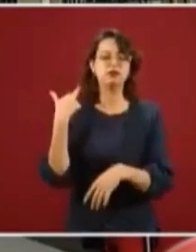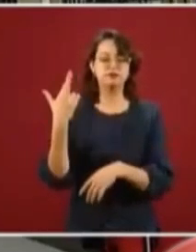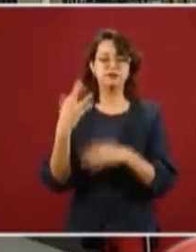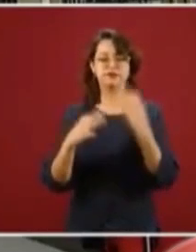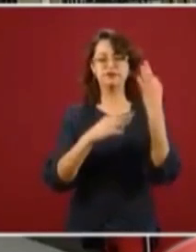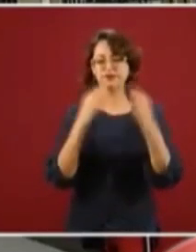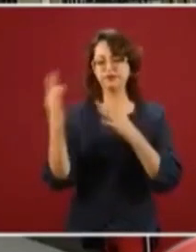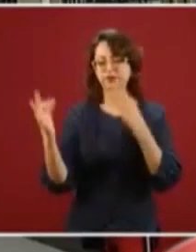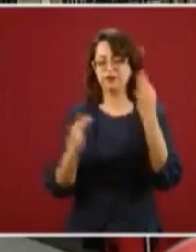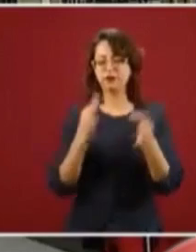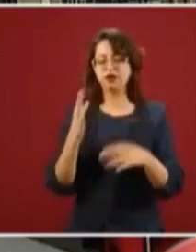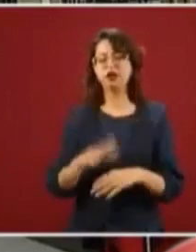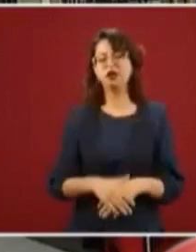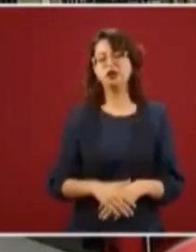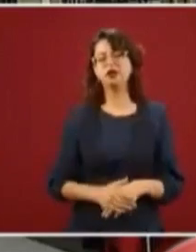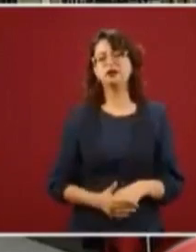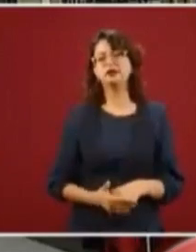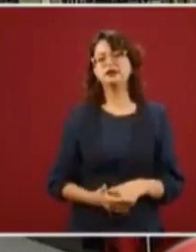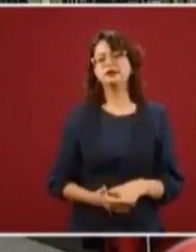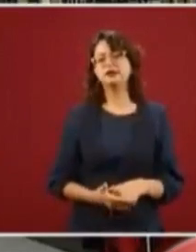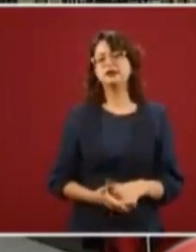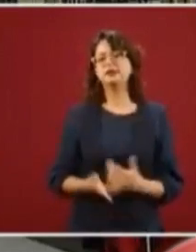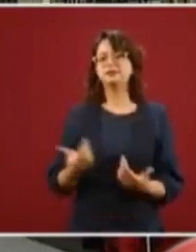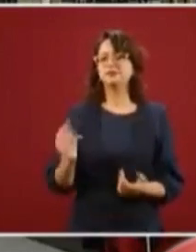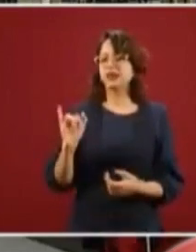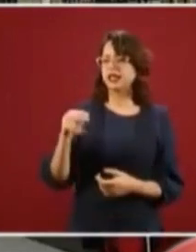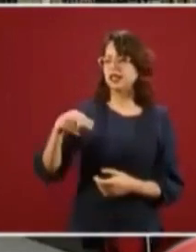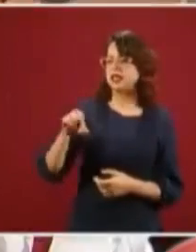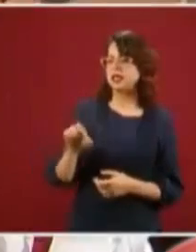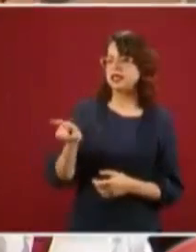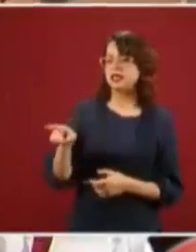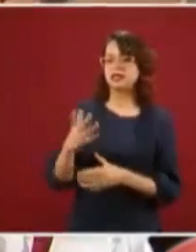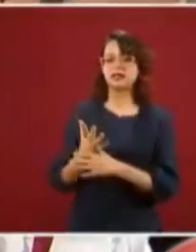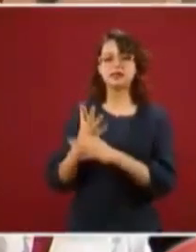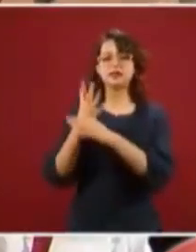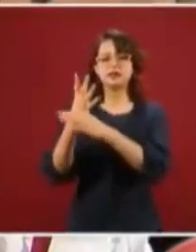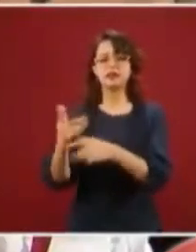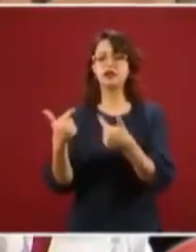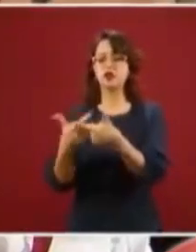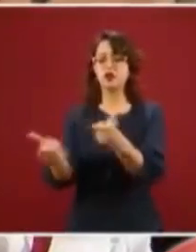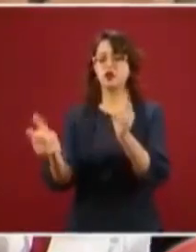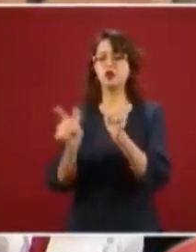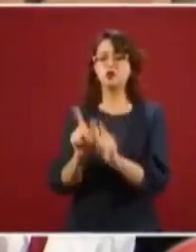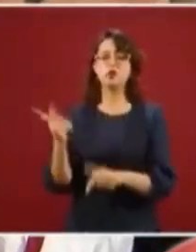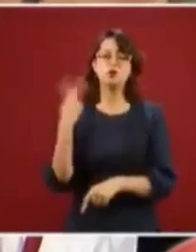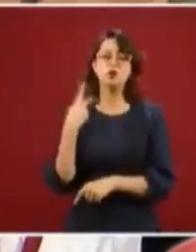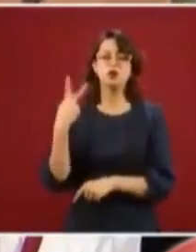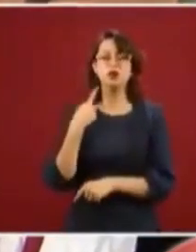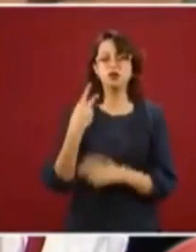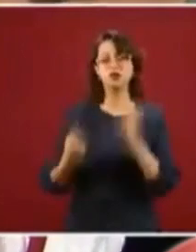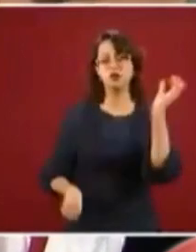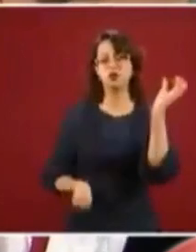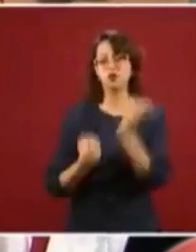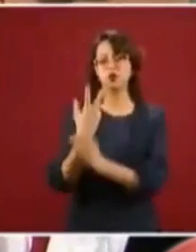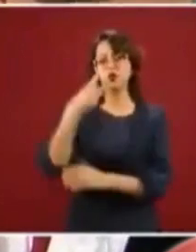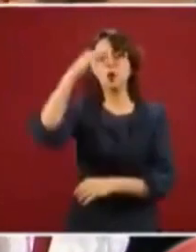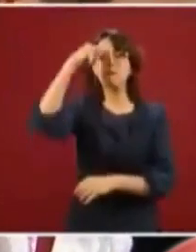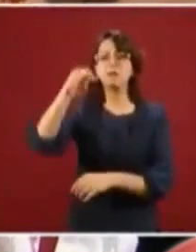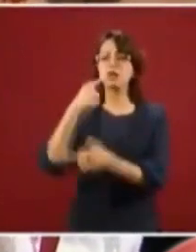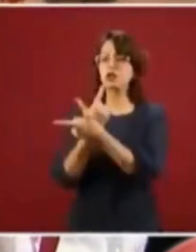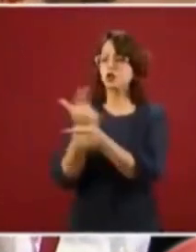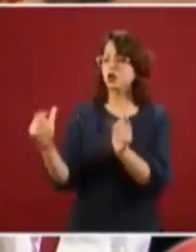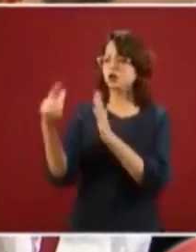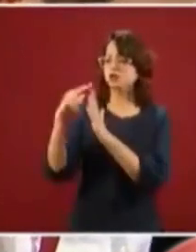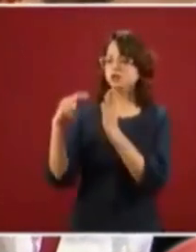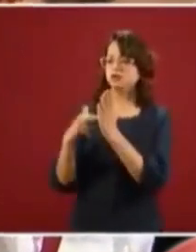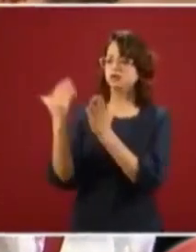por el INE en el sentido de que México Libre cumplió con los requisitos para constituirse como partido político, lo cual causa